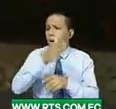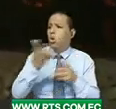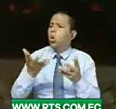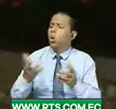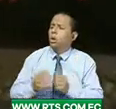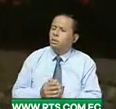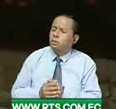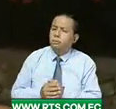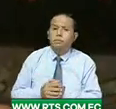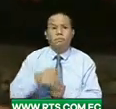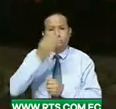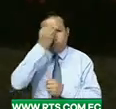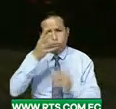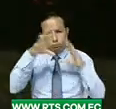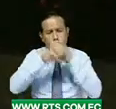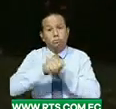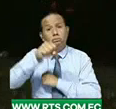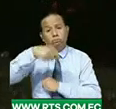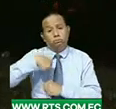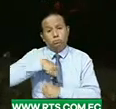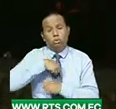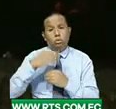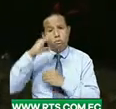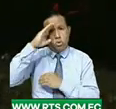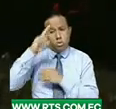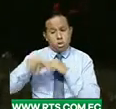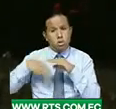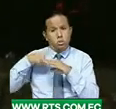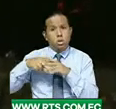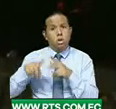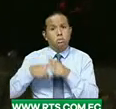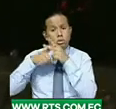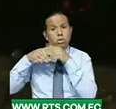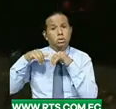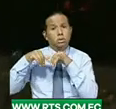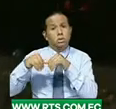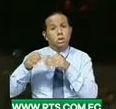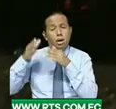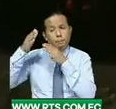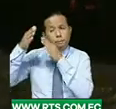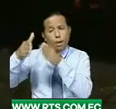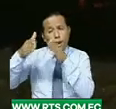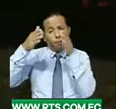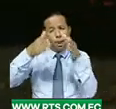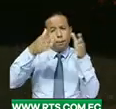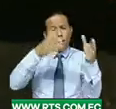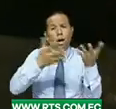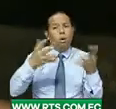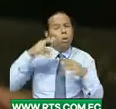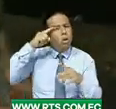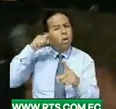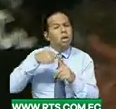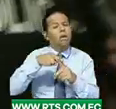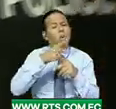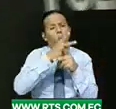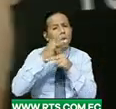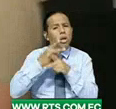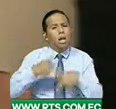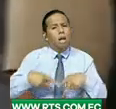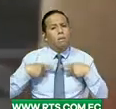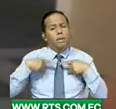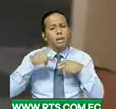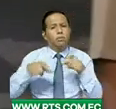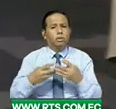sí, estamos nosotros como Policía Nacional continuando con los operativos Dignidad, con el fin de precautelar la seguridad de los ciudadanos acá de